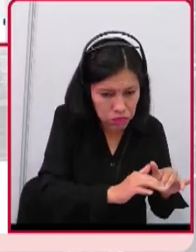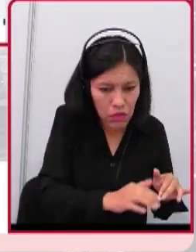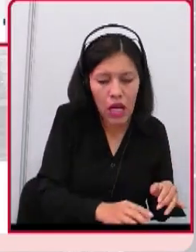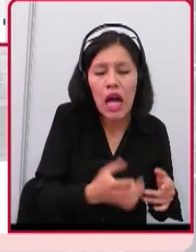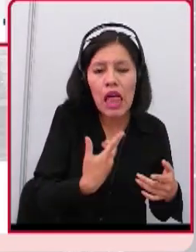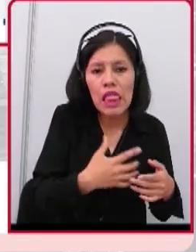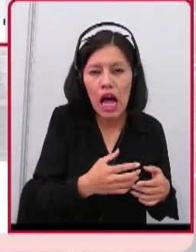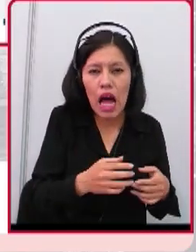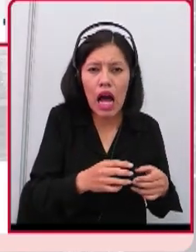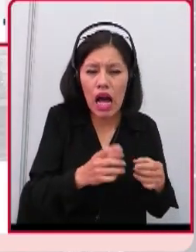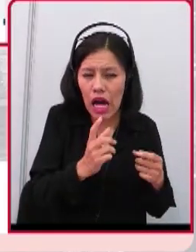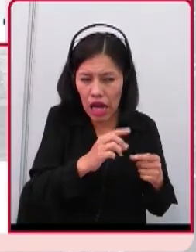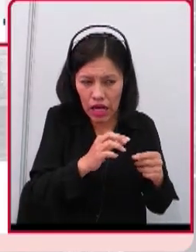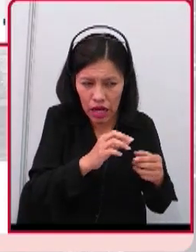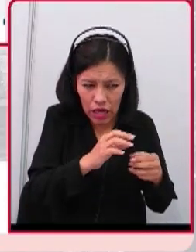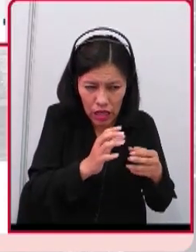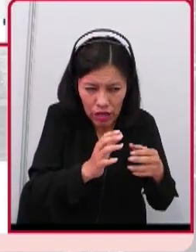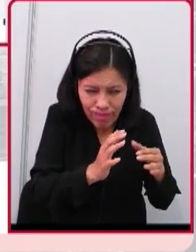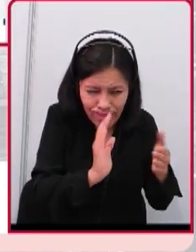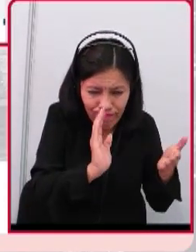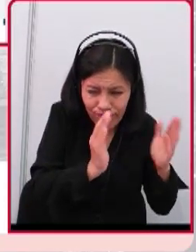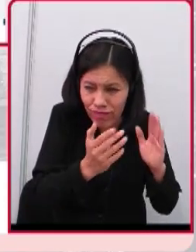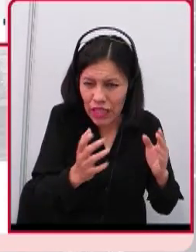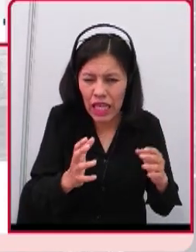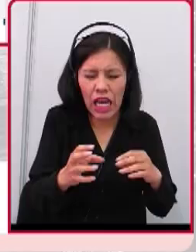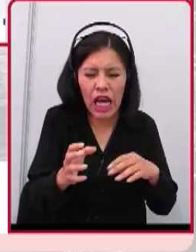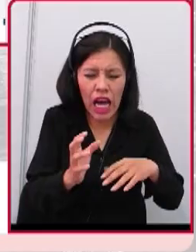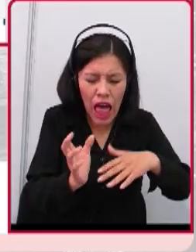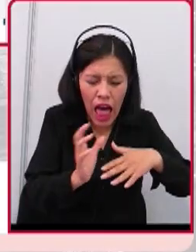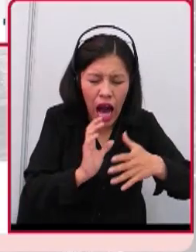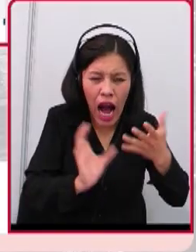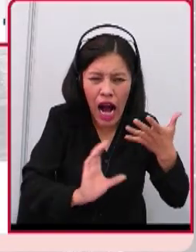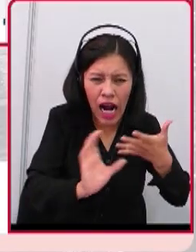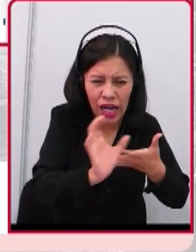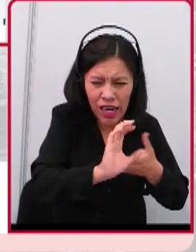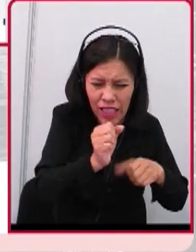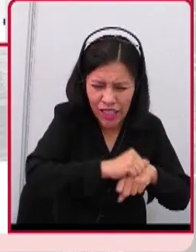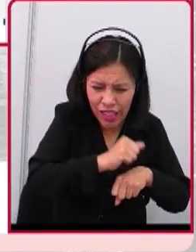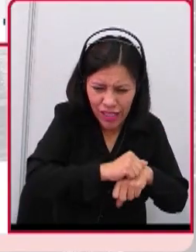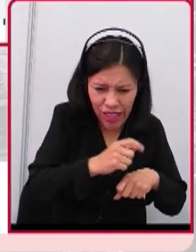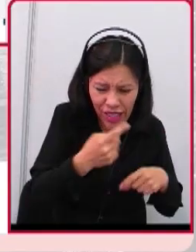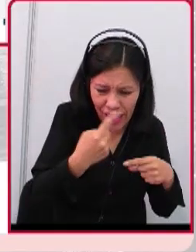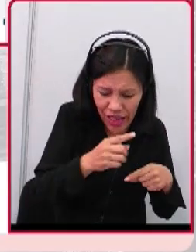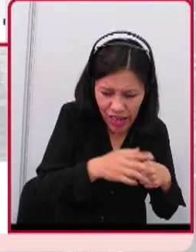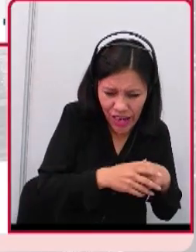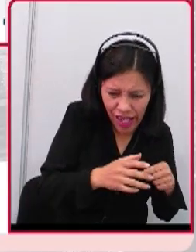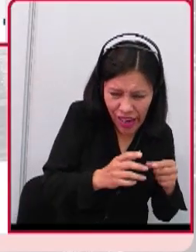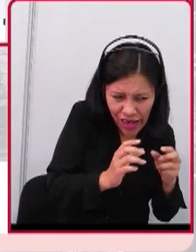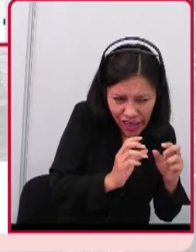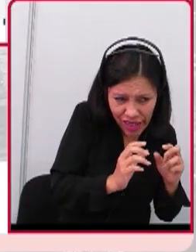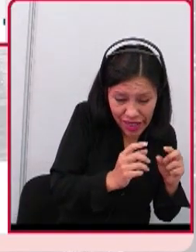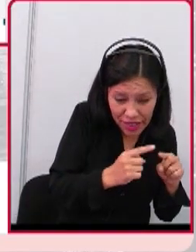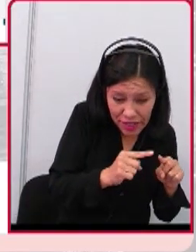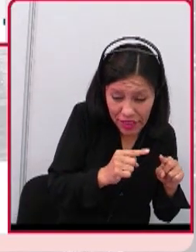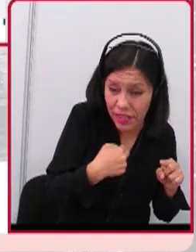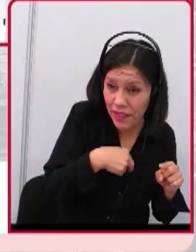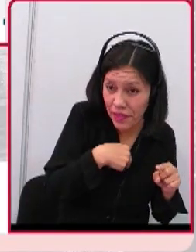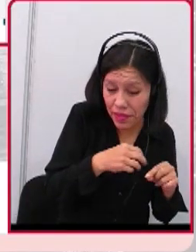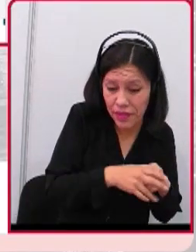litológica. Lo primero que hicimos fue validar nuestra variografía Como ustedes pueden ver,